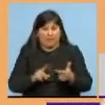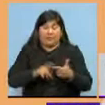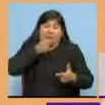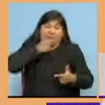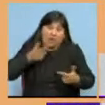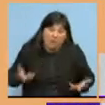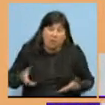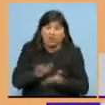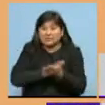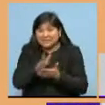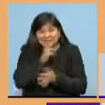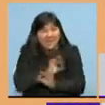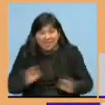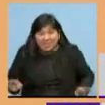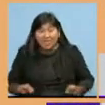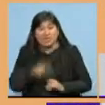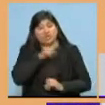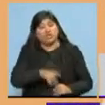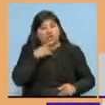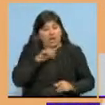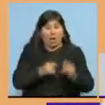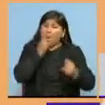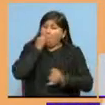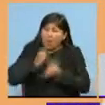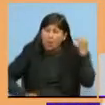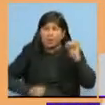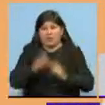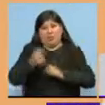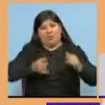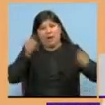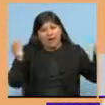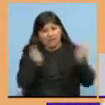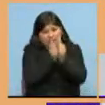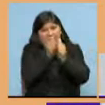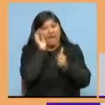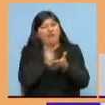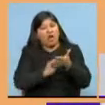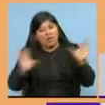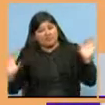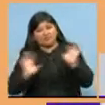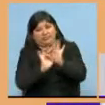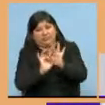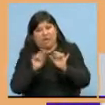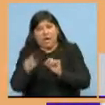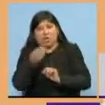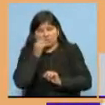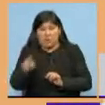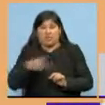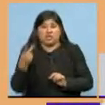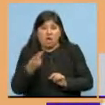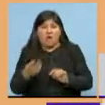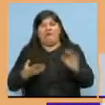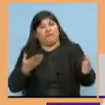gratuitamente en juicio si nosotros nos vamos a tribunales como asesores voluntarios no le cobramos nada al consumidor y llevamos su recuerdo a la